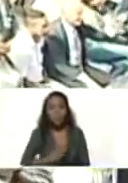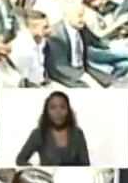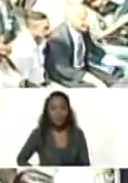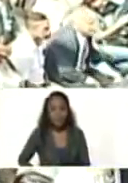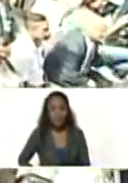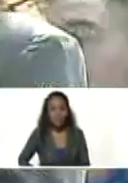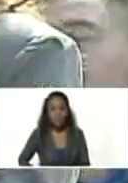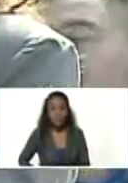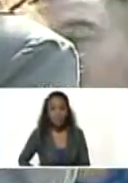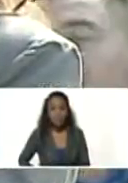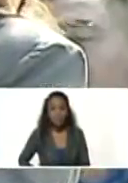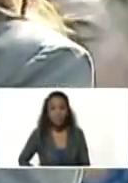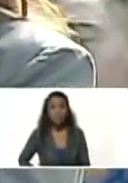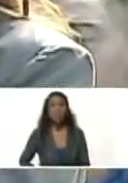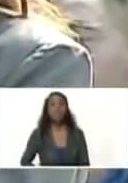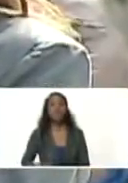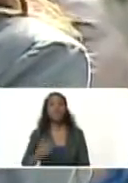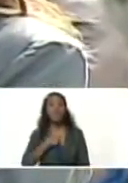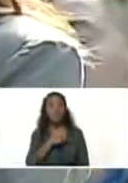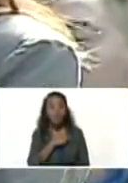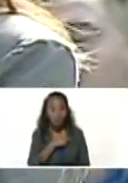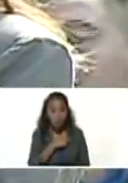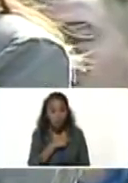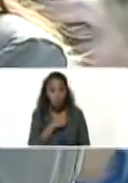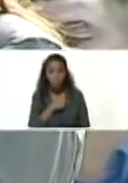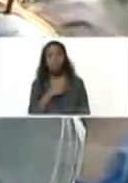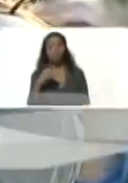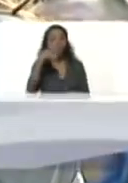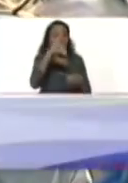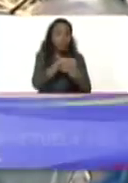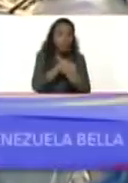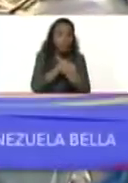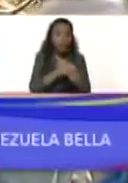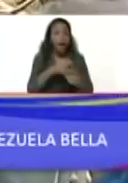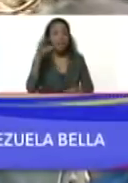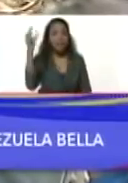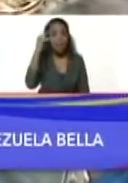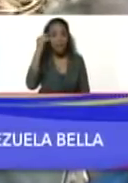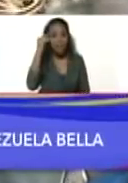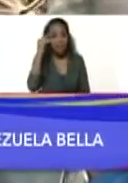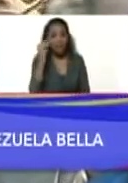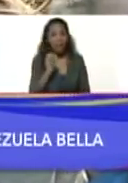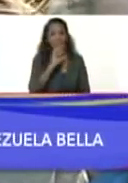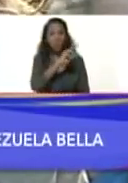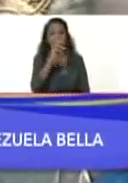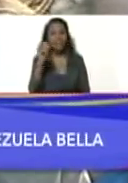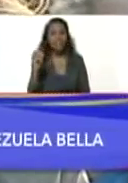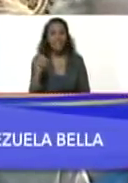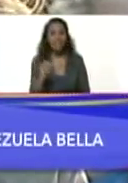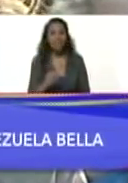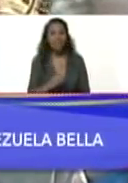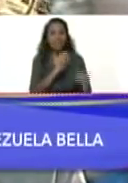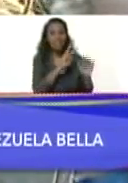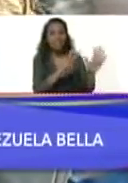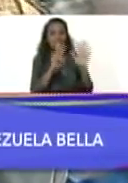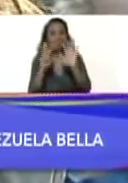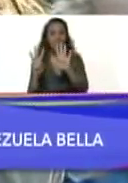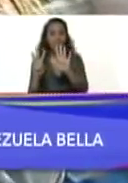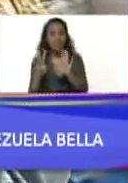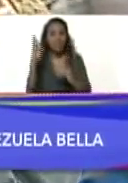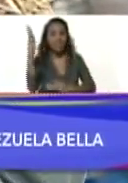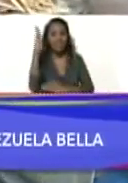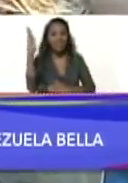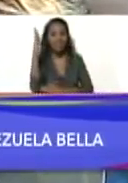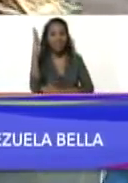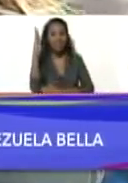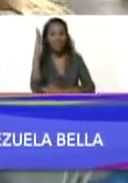todos. Hemos intervenido a la fecha, presidente, 288 iglesias.